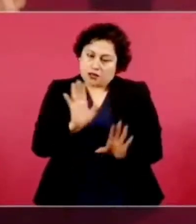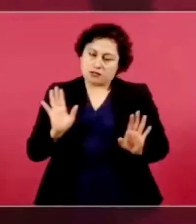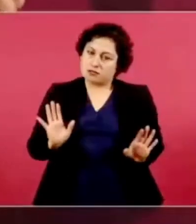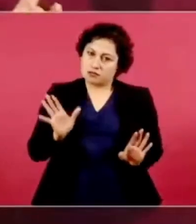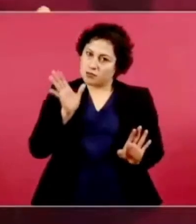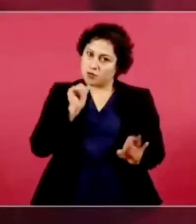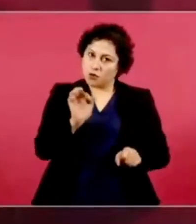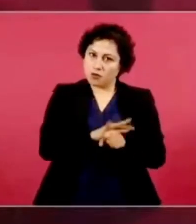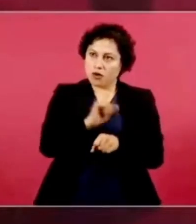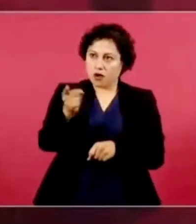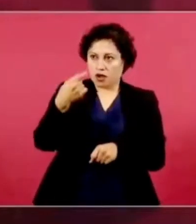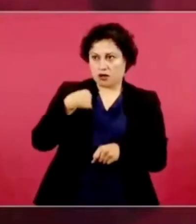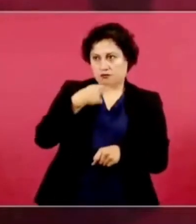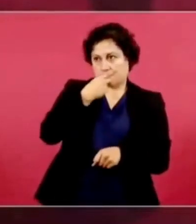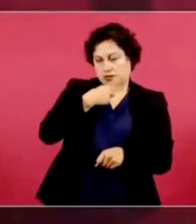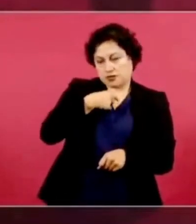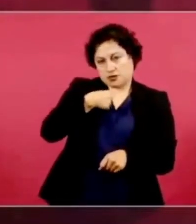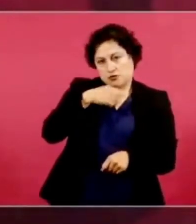extraordinario poeta,